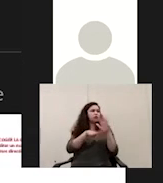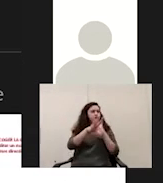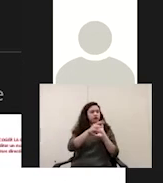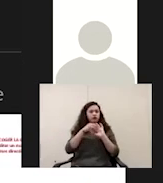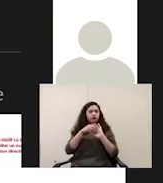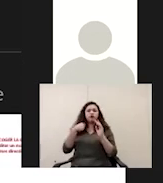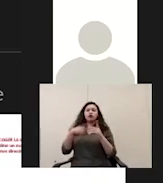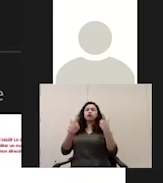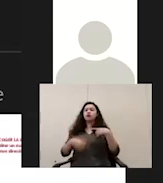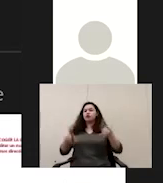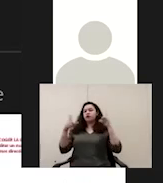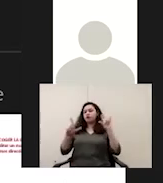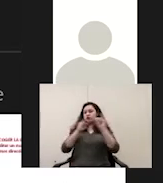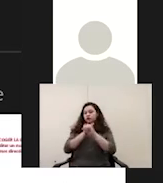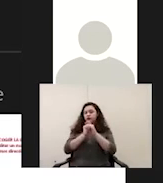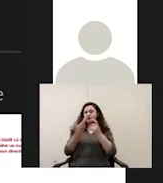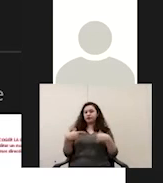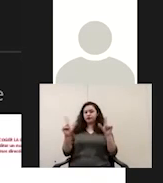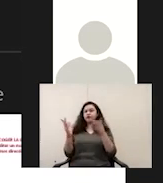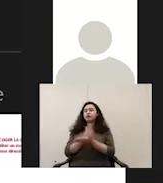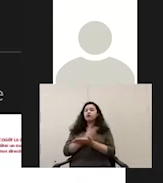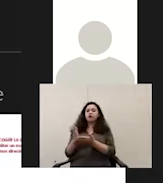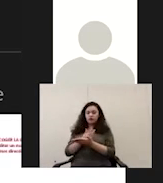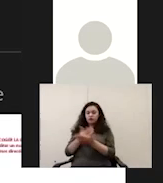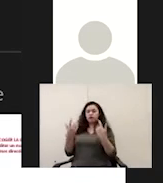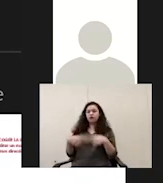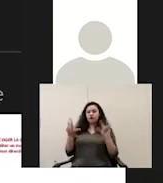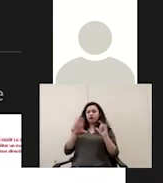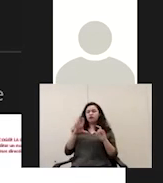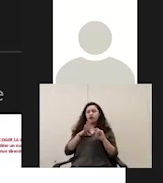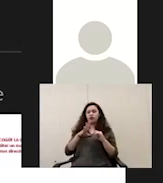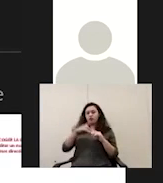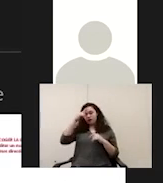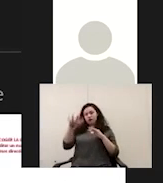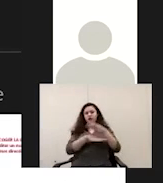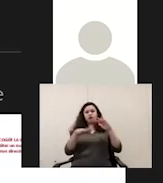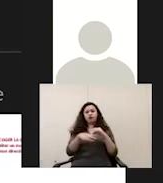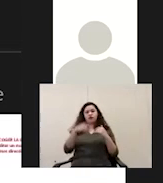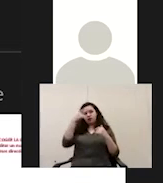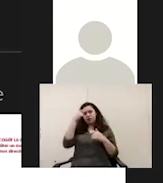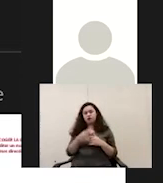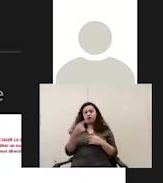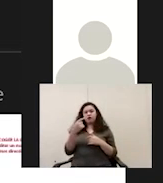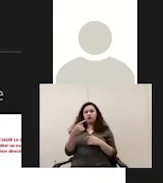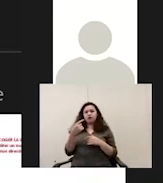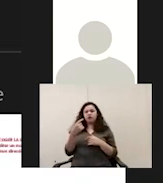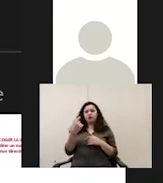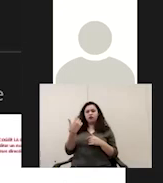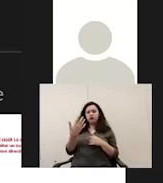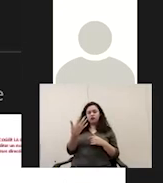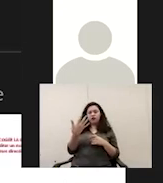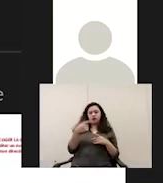puestos en nuestra página. Adicional a hay uno que es de saneamiento básico, que toma los 5 ejes que